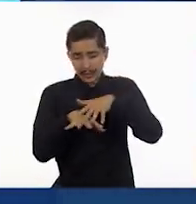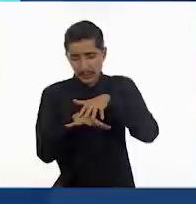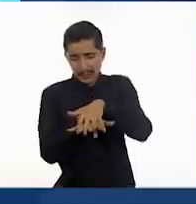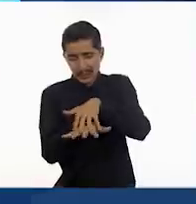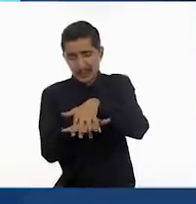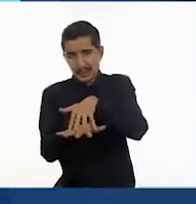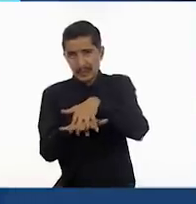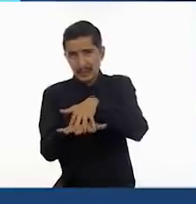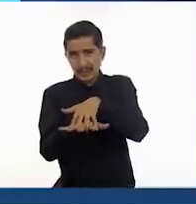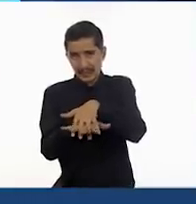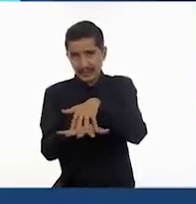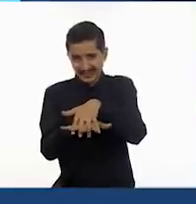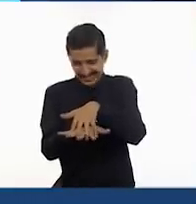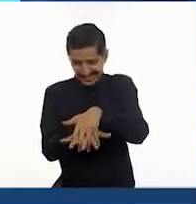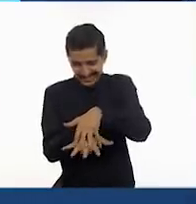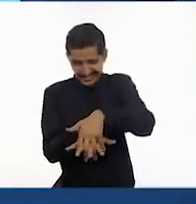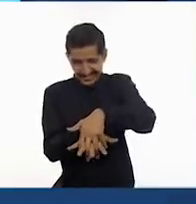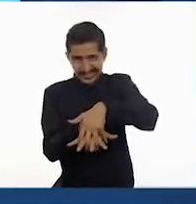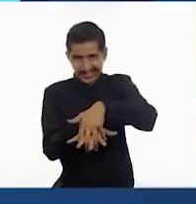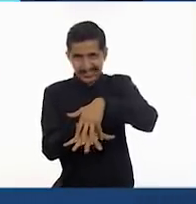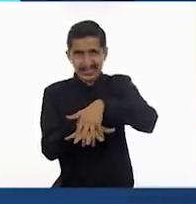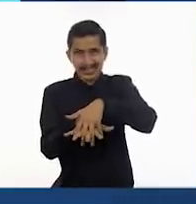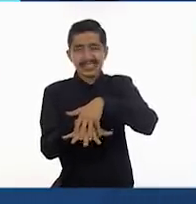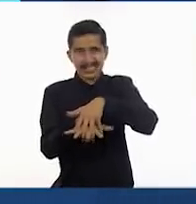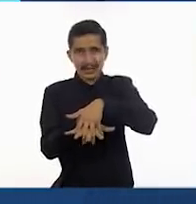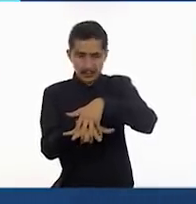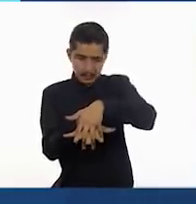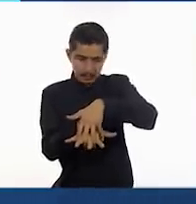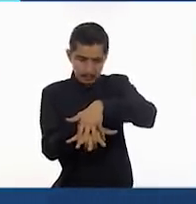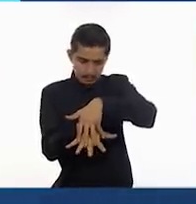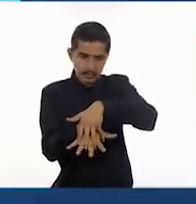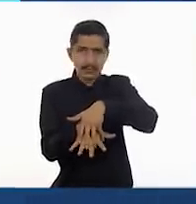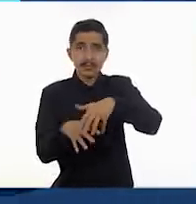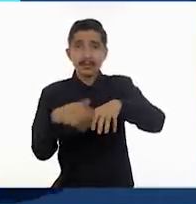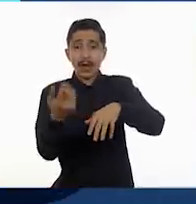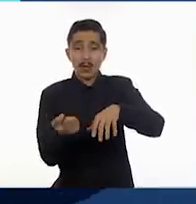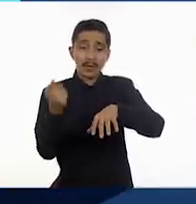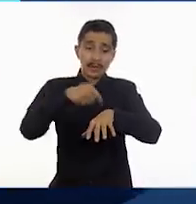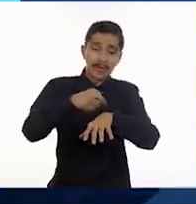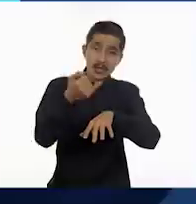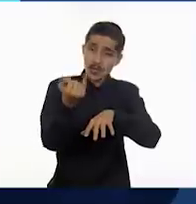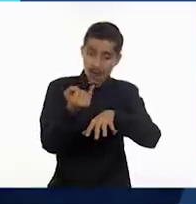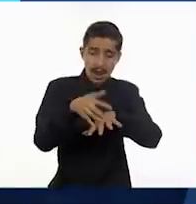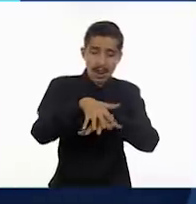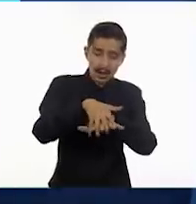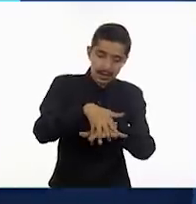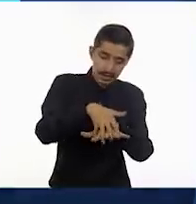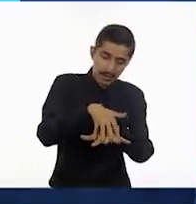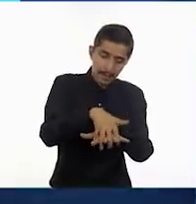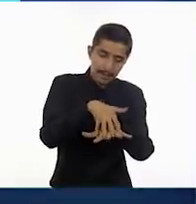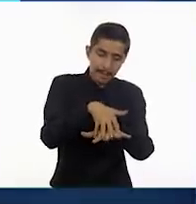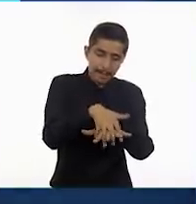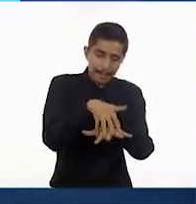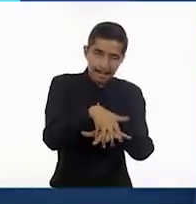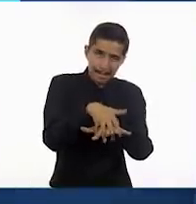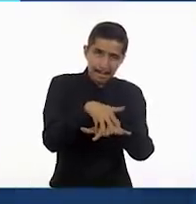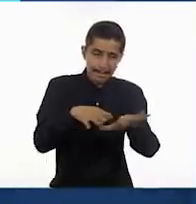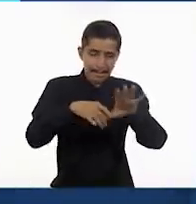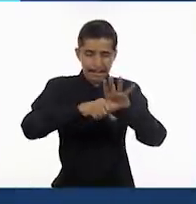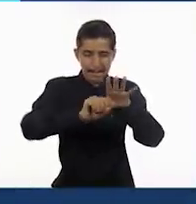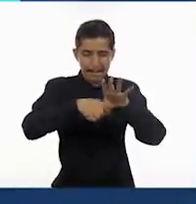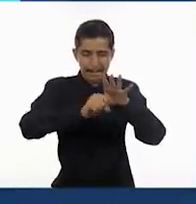de una de tus manos contra el dorso de la otra, entrelazando los dedos. Repite lo mismo con la otra mano. Frota los